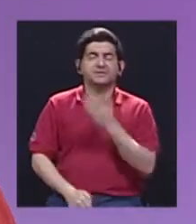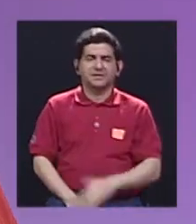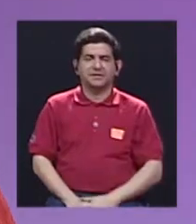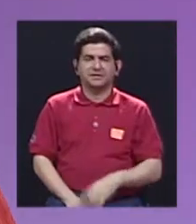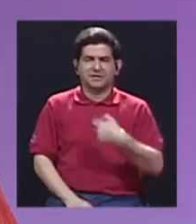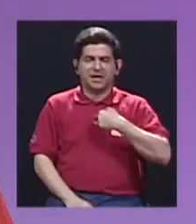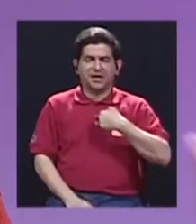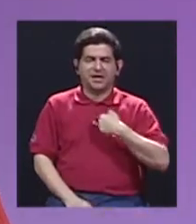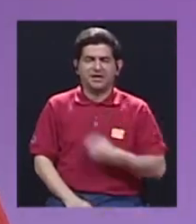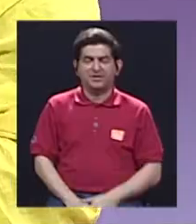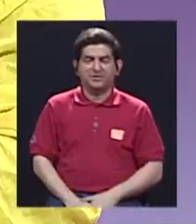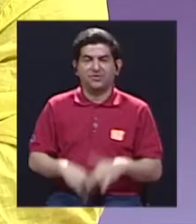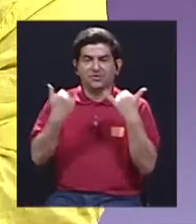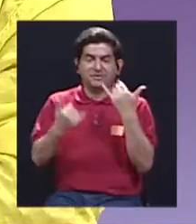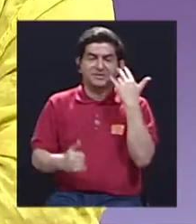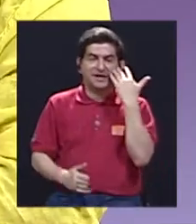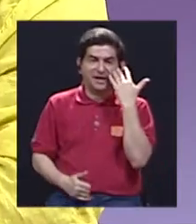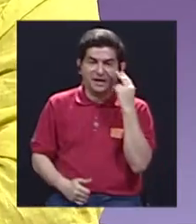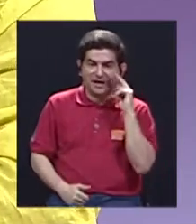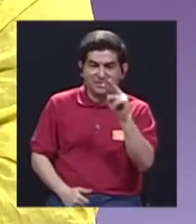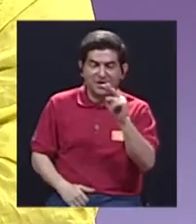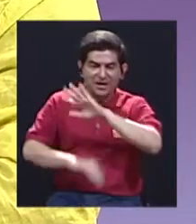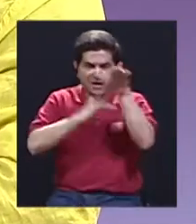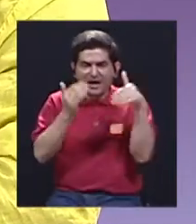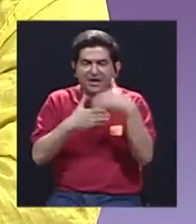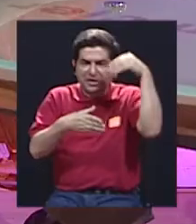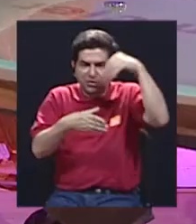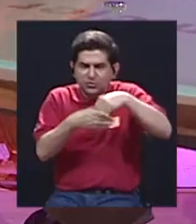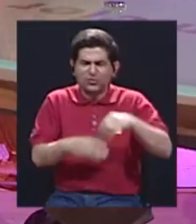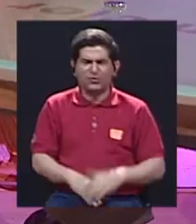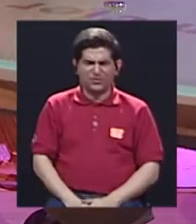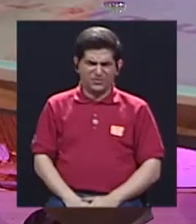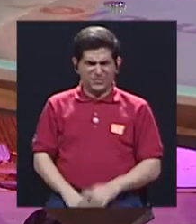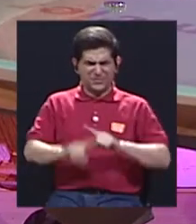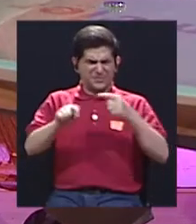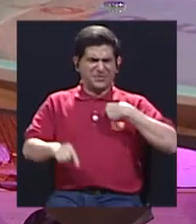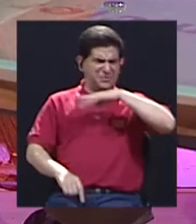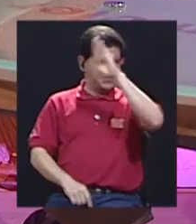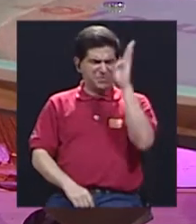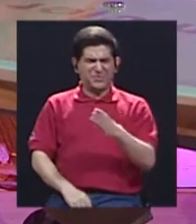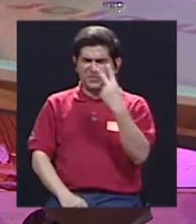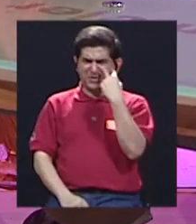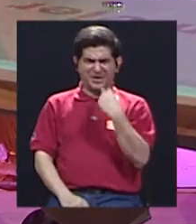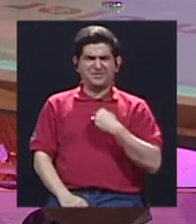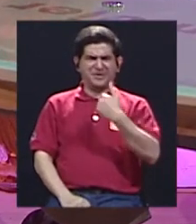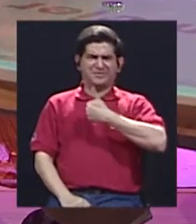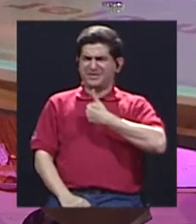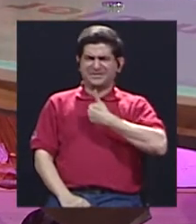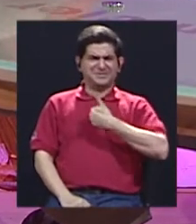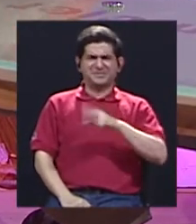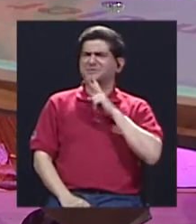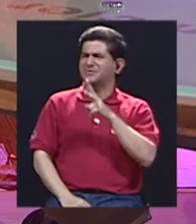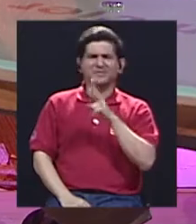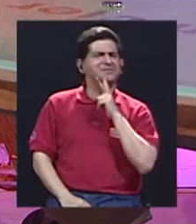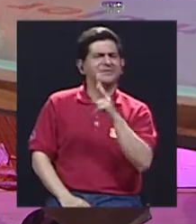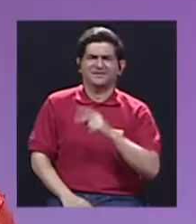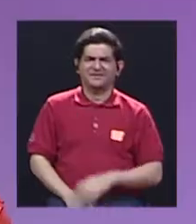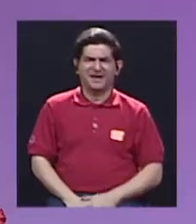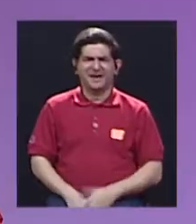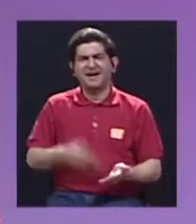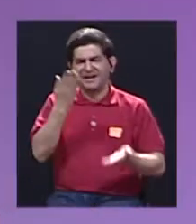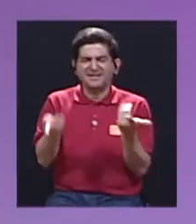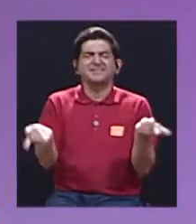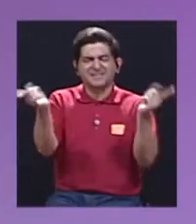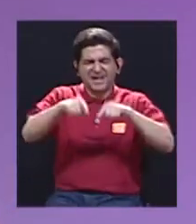fue grande gran poco y que de todo allá de todo estaba buena y es tan loco nunca me había visto no nunca de verdad le había visto y es un